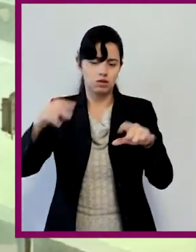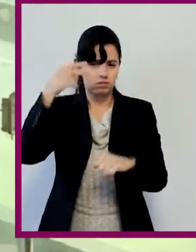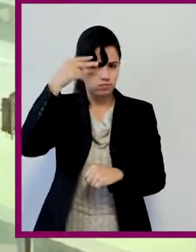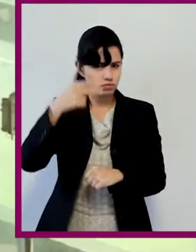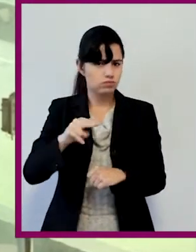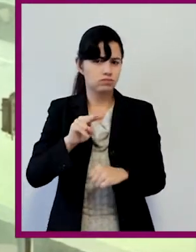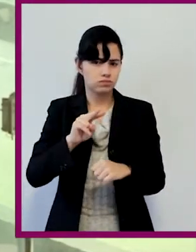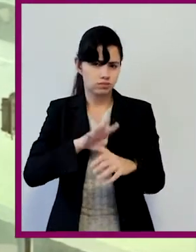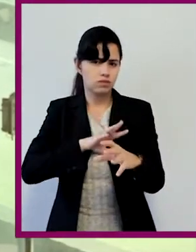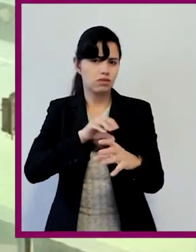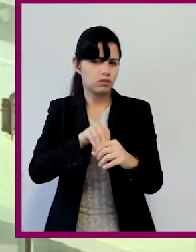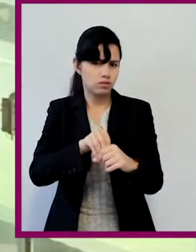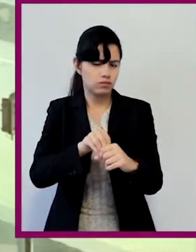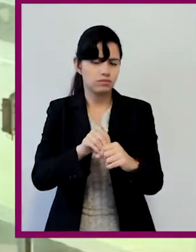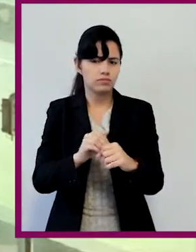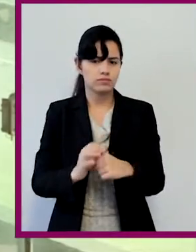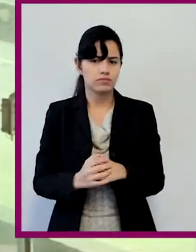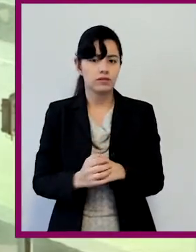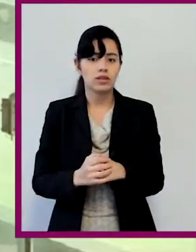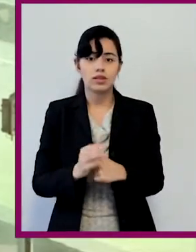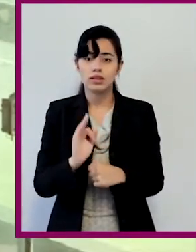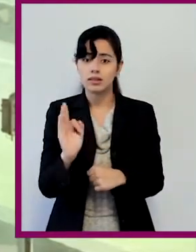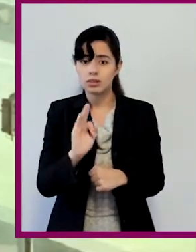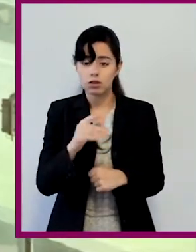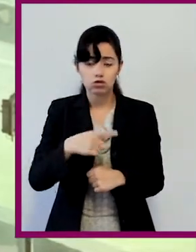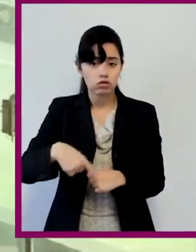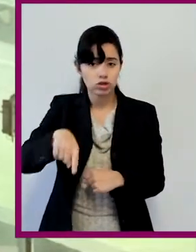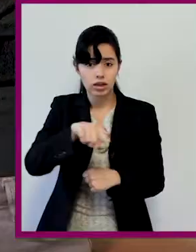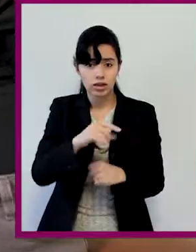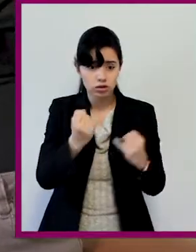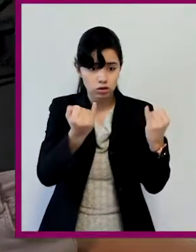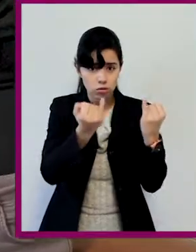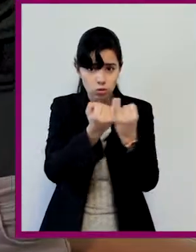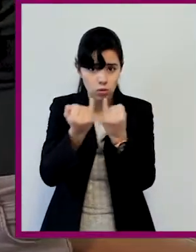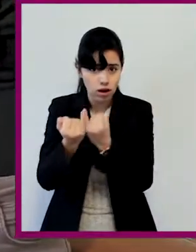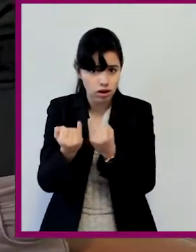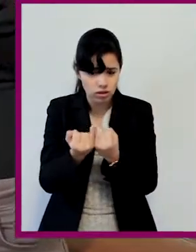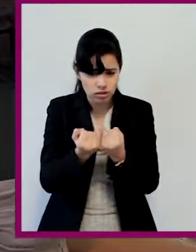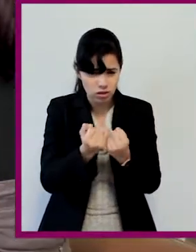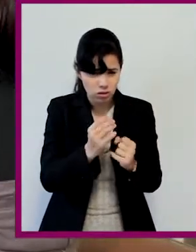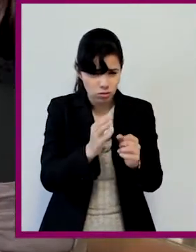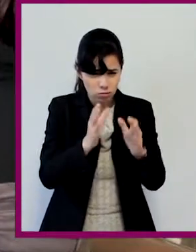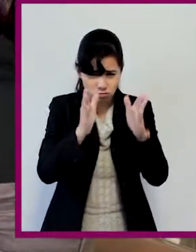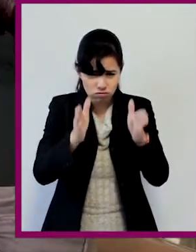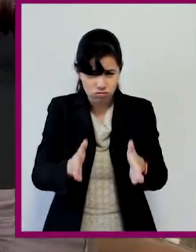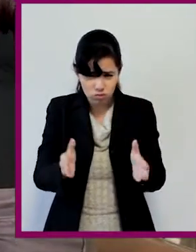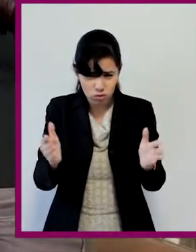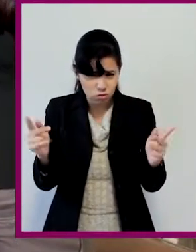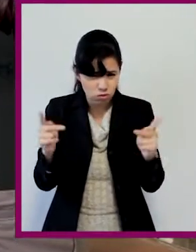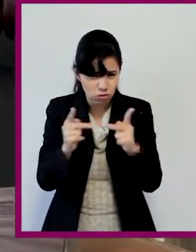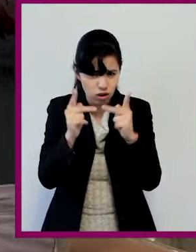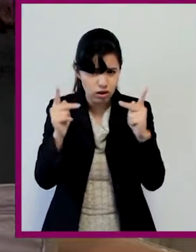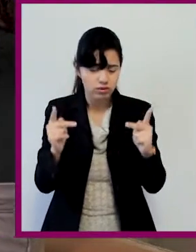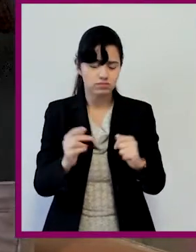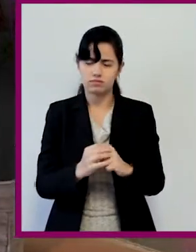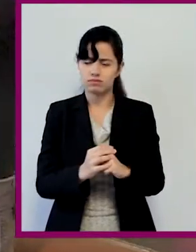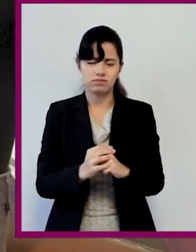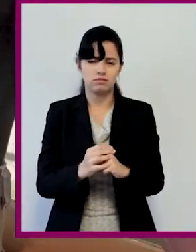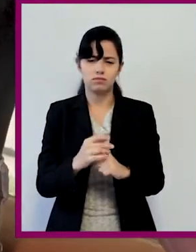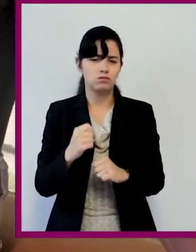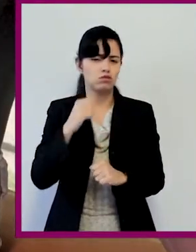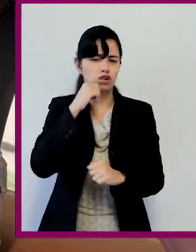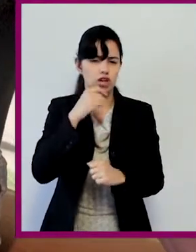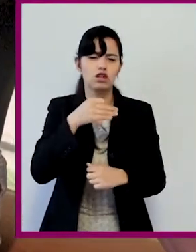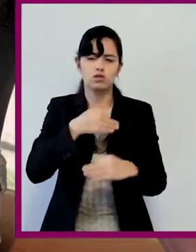somos. Aunque no somos idénticos, todos somos iguales. A continuación, escucharemos al antropólogo Víctor